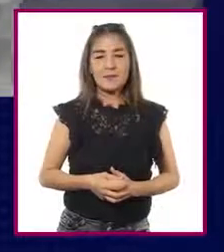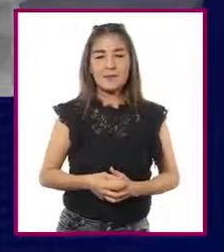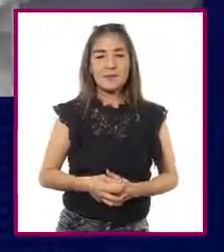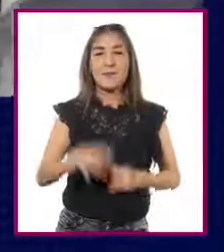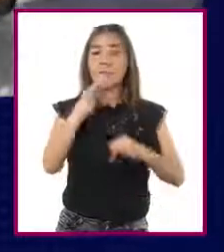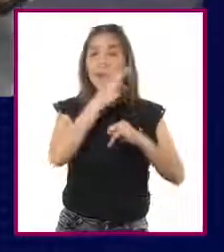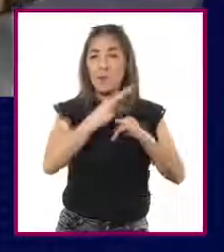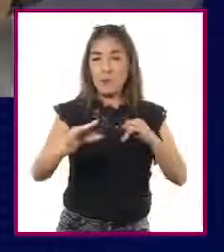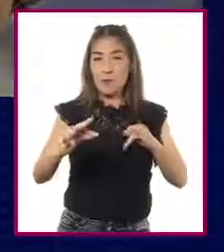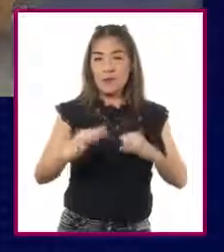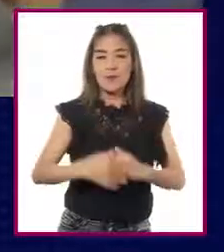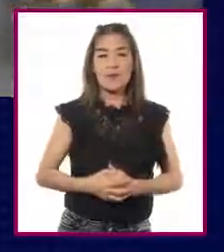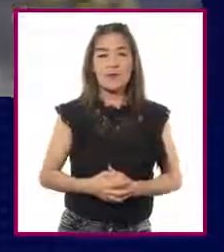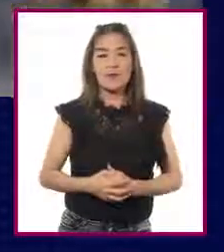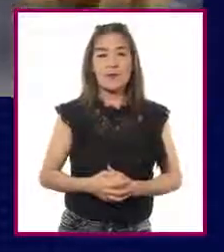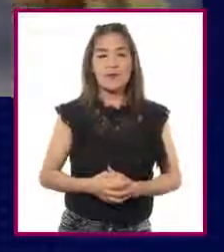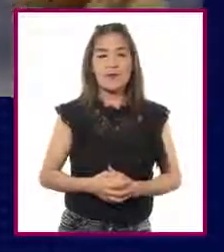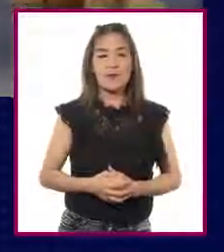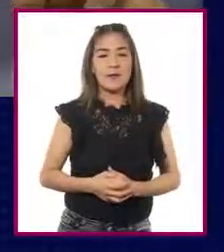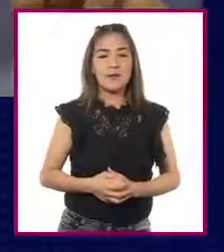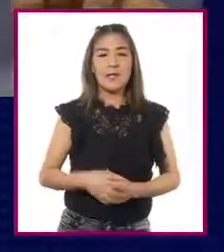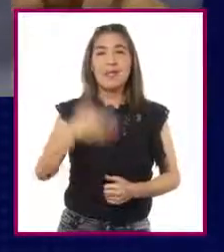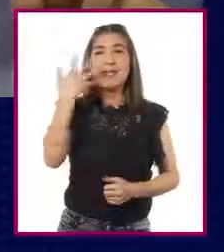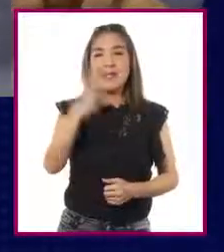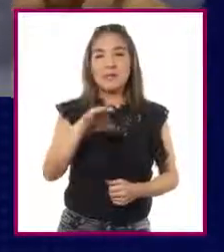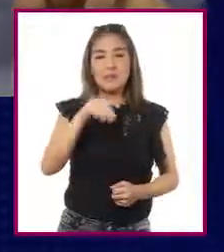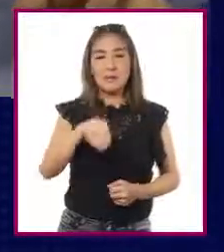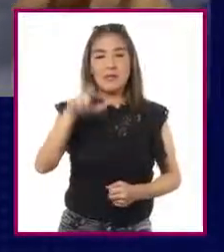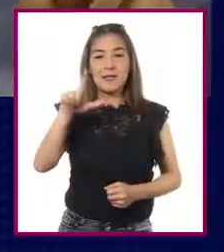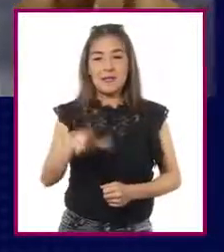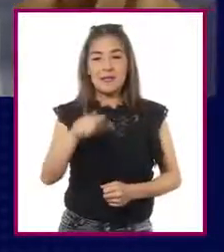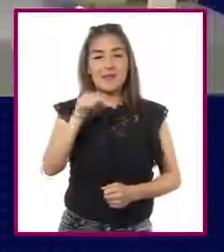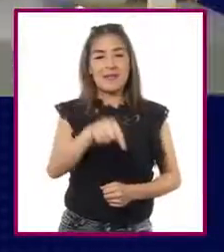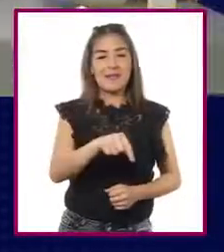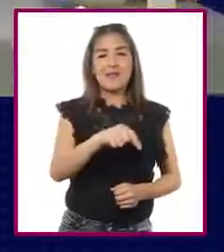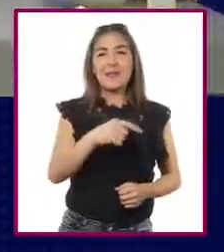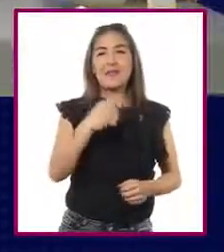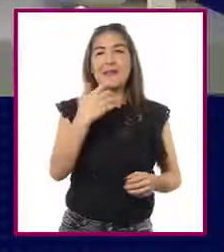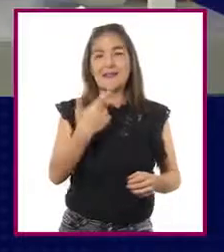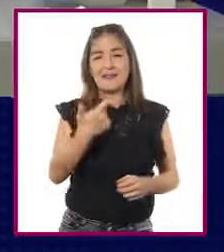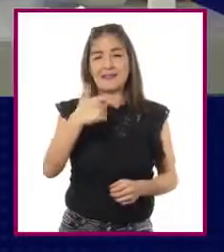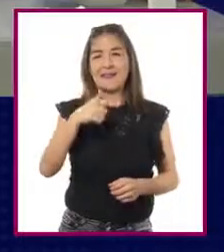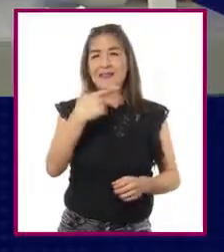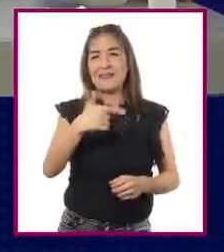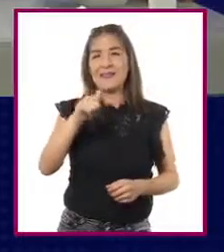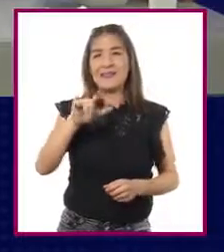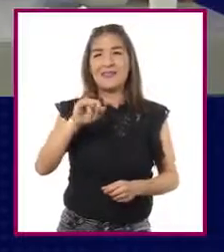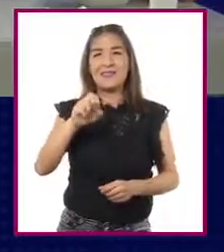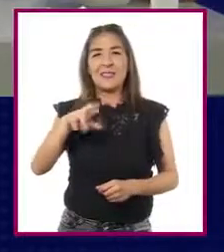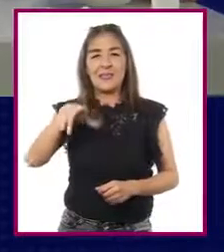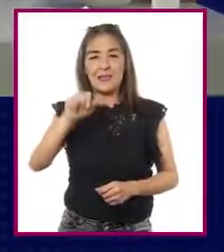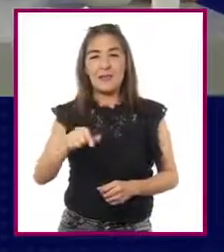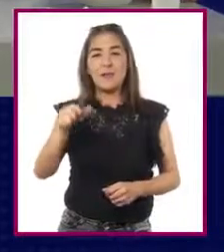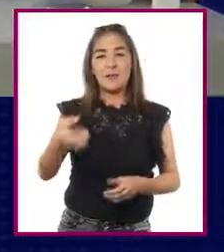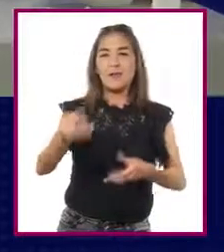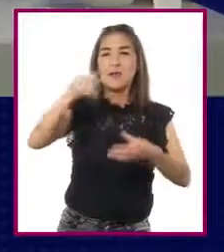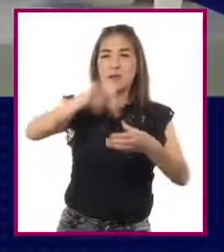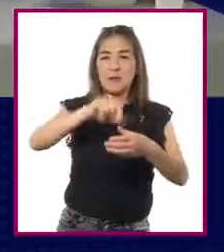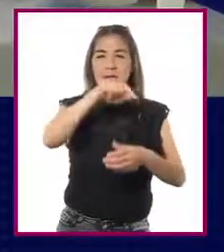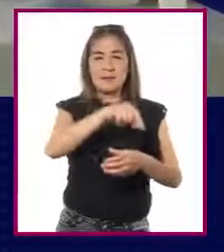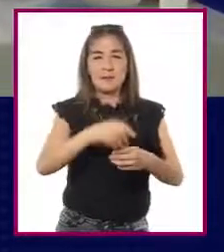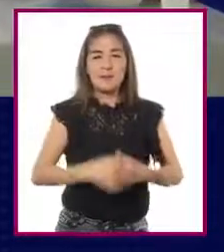Por último, agregamos 10 mililitros de glicerina de la probeta y la vaciamos en el permanganato de